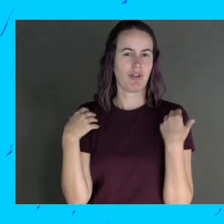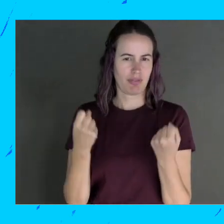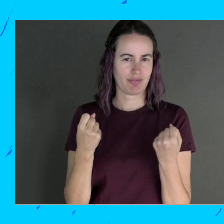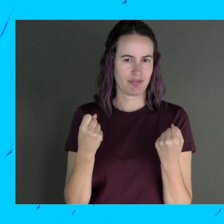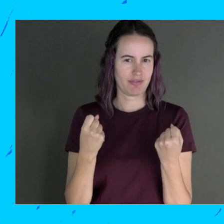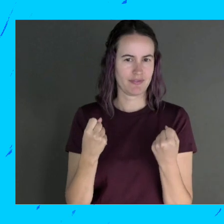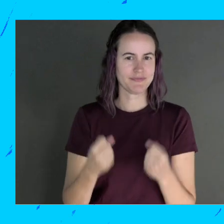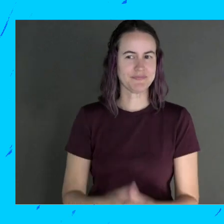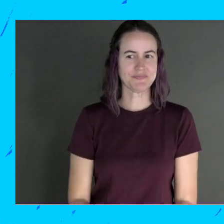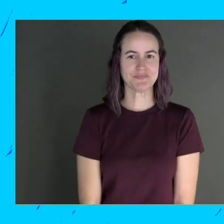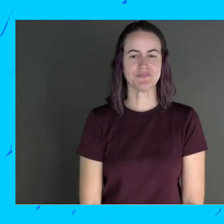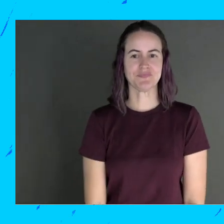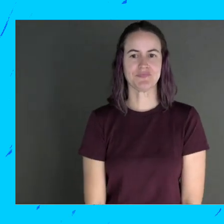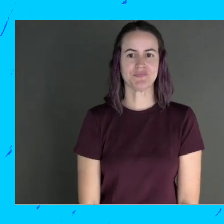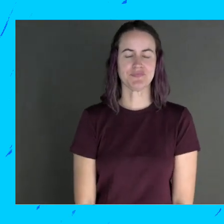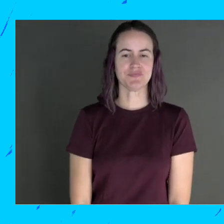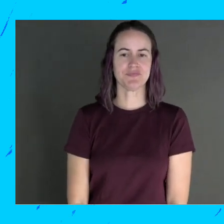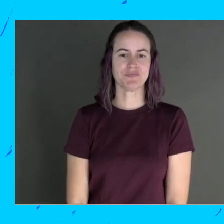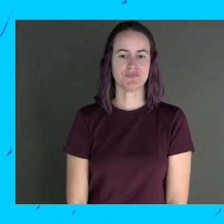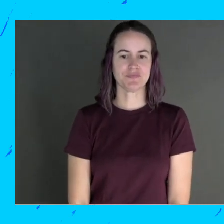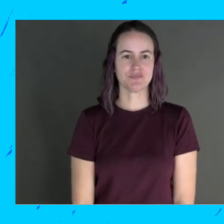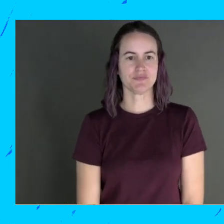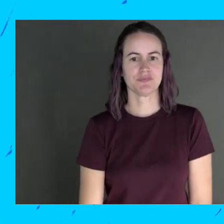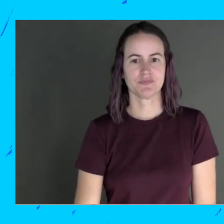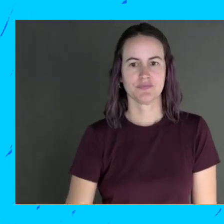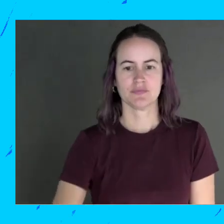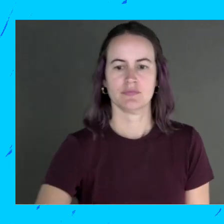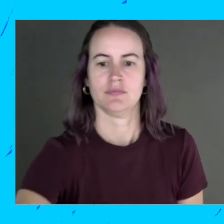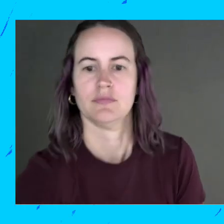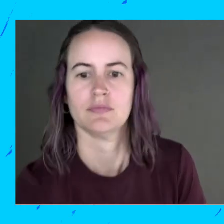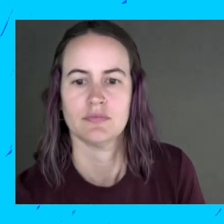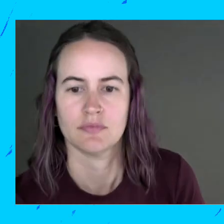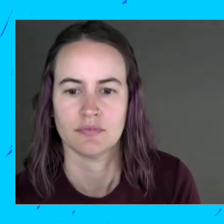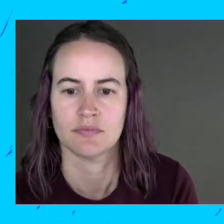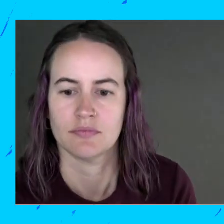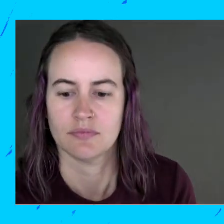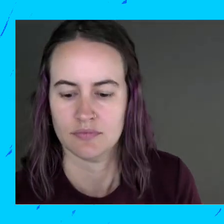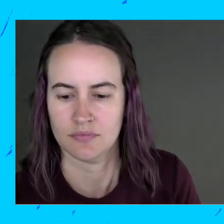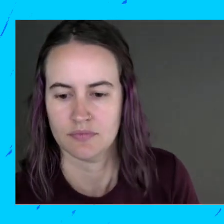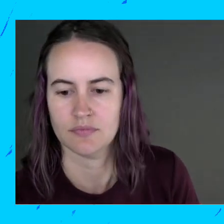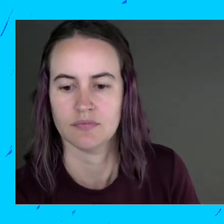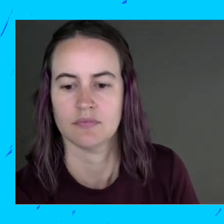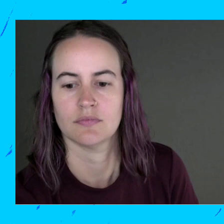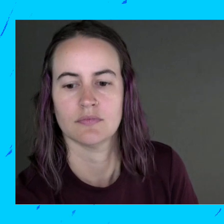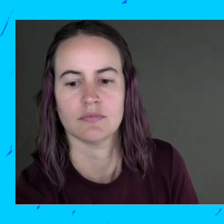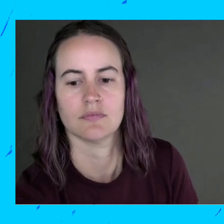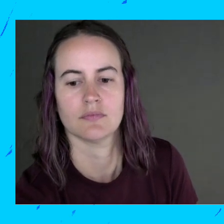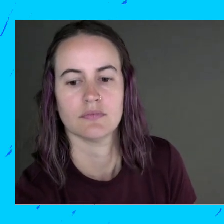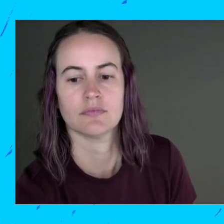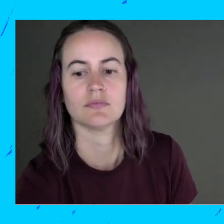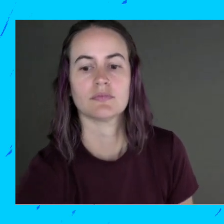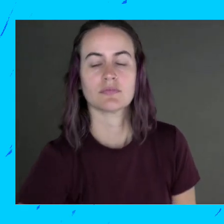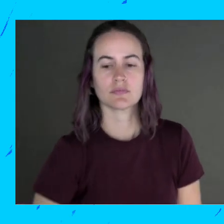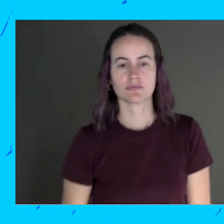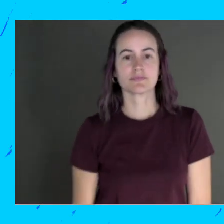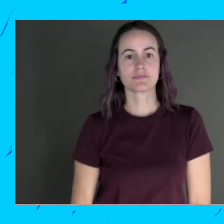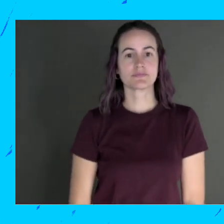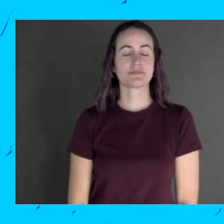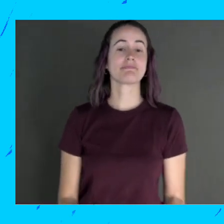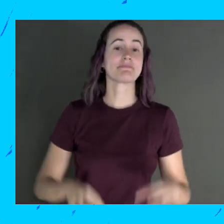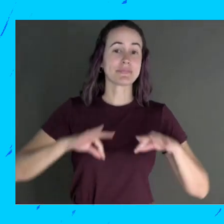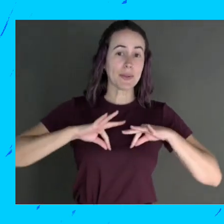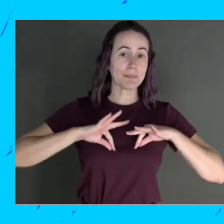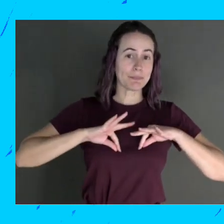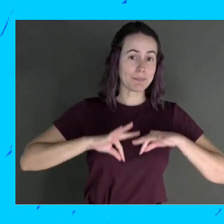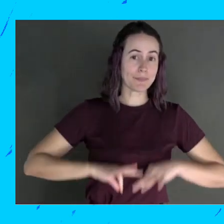de la salud. Y de acuerdo con la colaboración entre el Ministerio de Salud Pública y